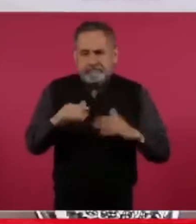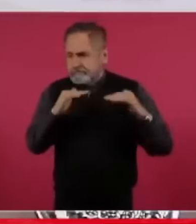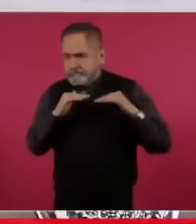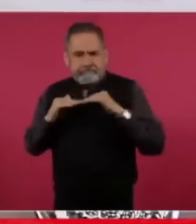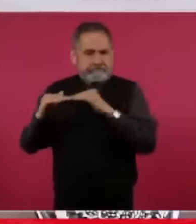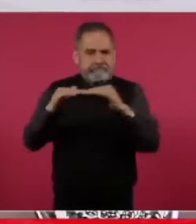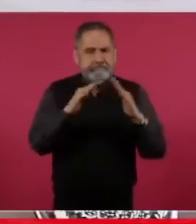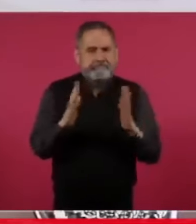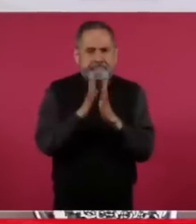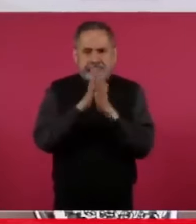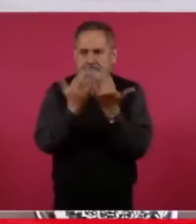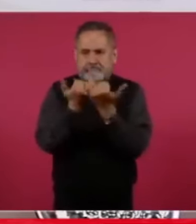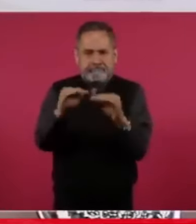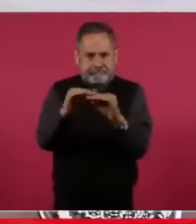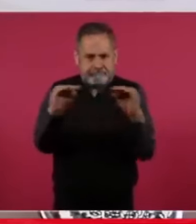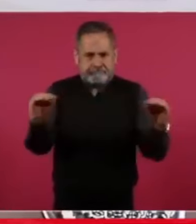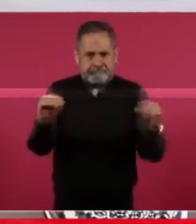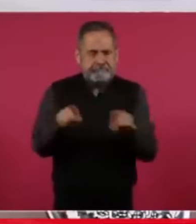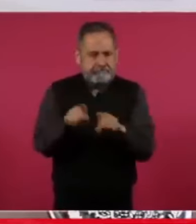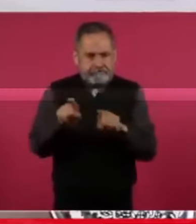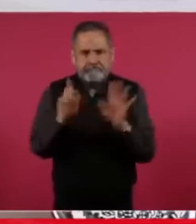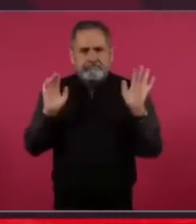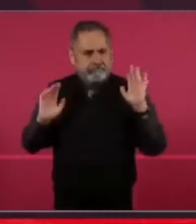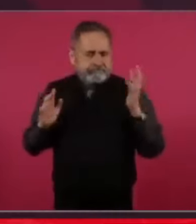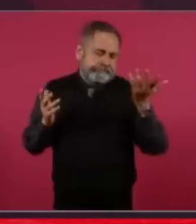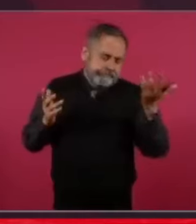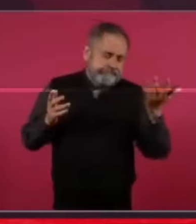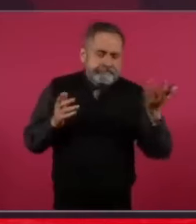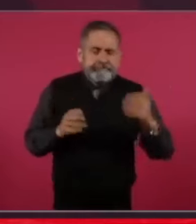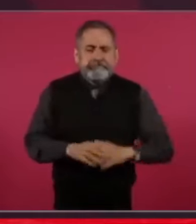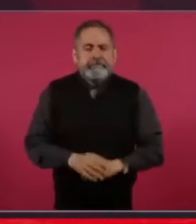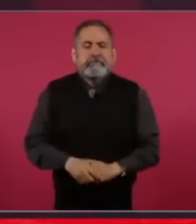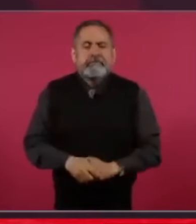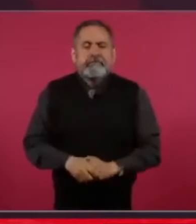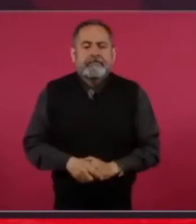democratizar los medios.